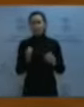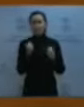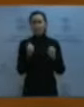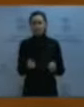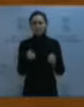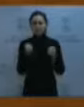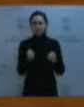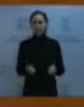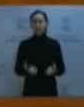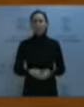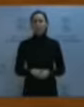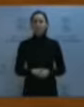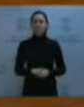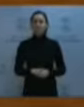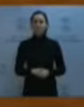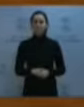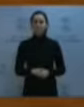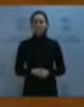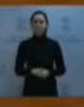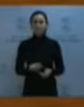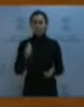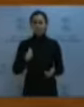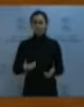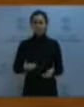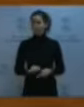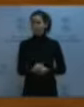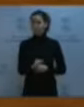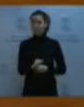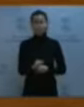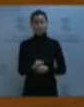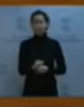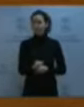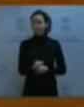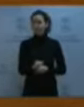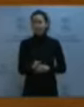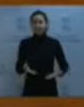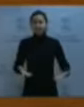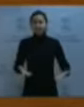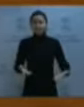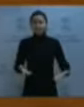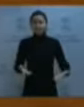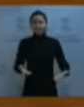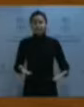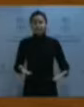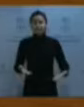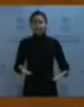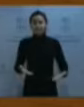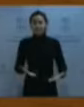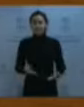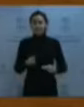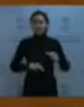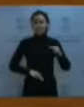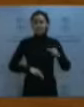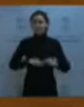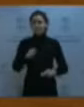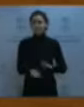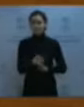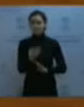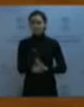forma dura de esta falta de inversión. Porque hay que añadir a la falta de inversión productiva de este